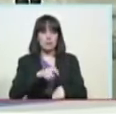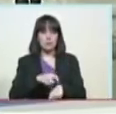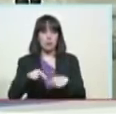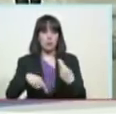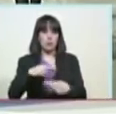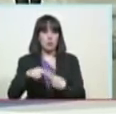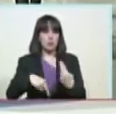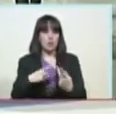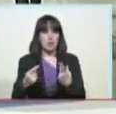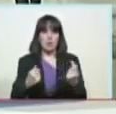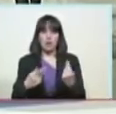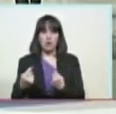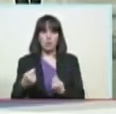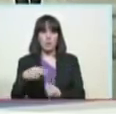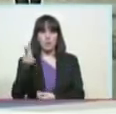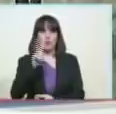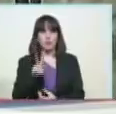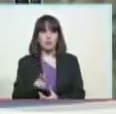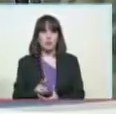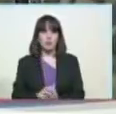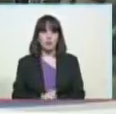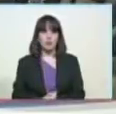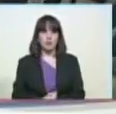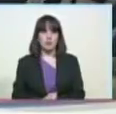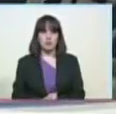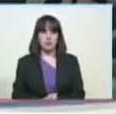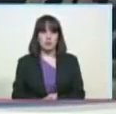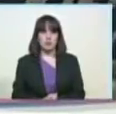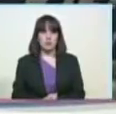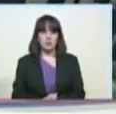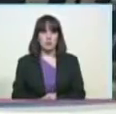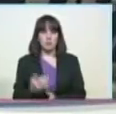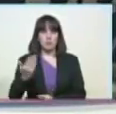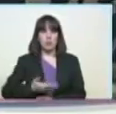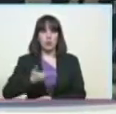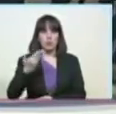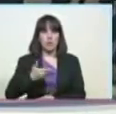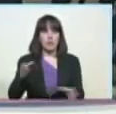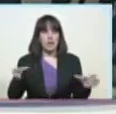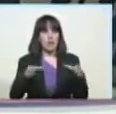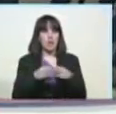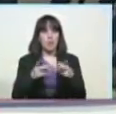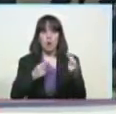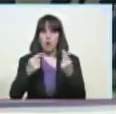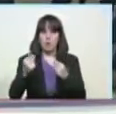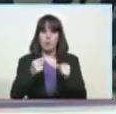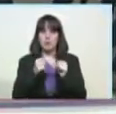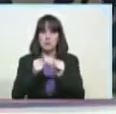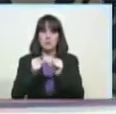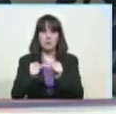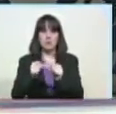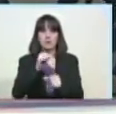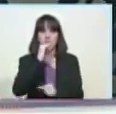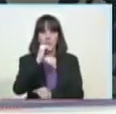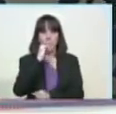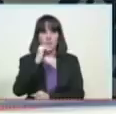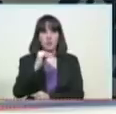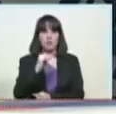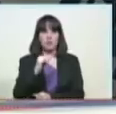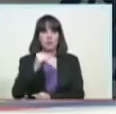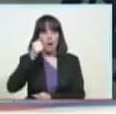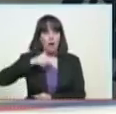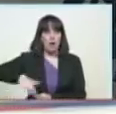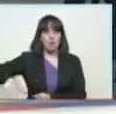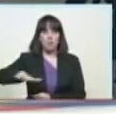de la economía venezolana es muy importante que el equipo económico se mantenga informando a nuestro pueblo